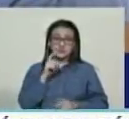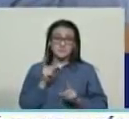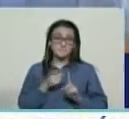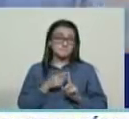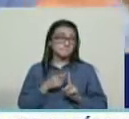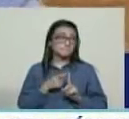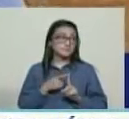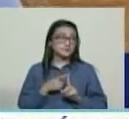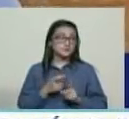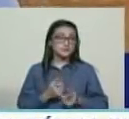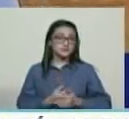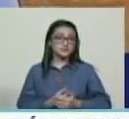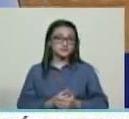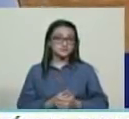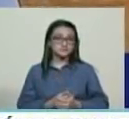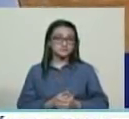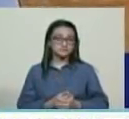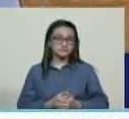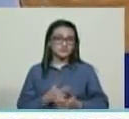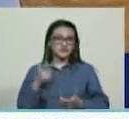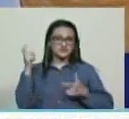baja, nuestro comandante Chávez.